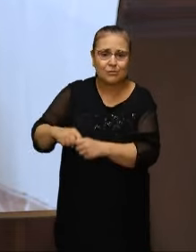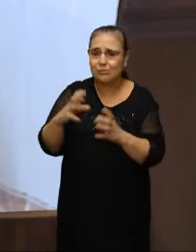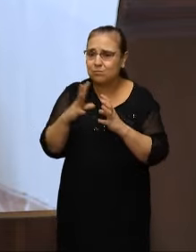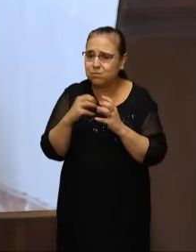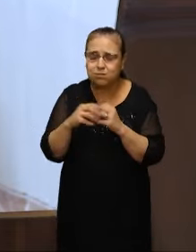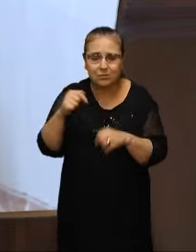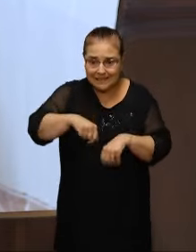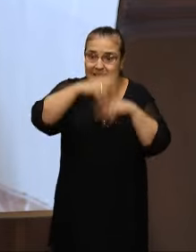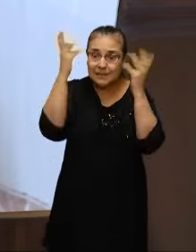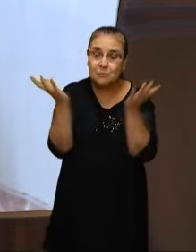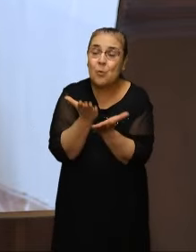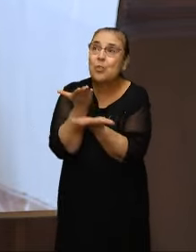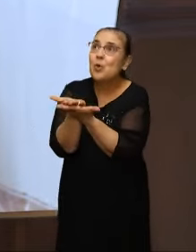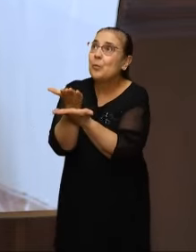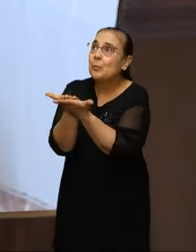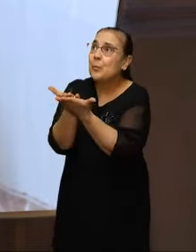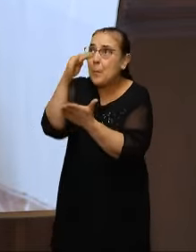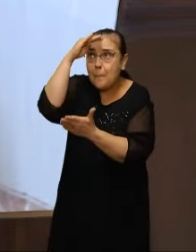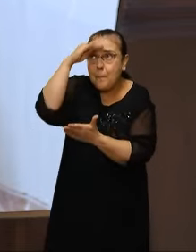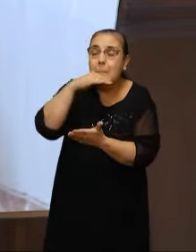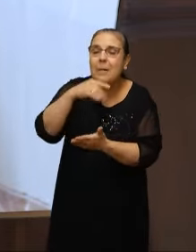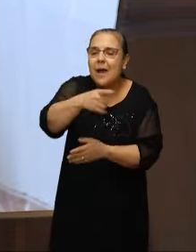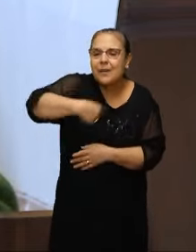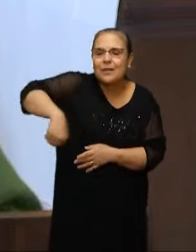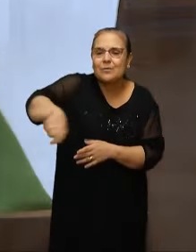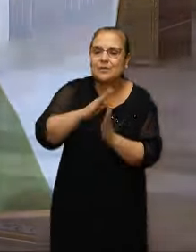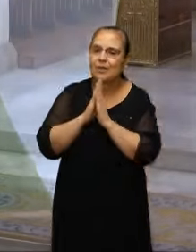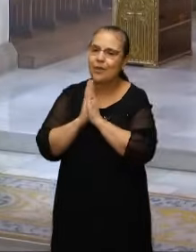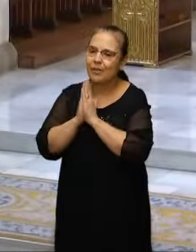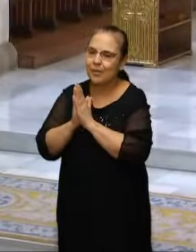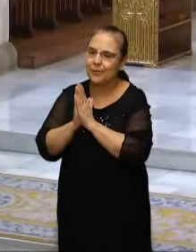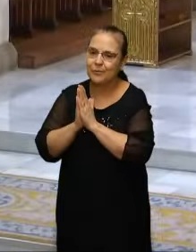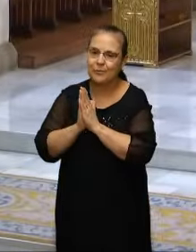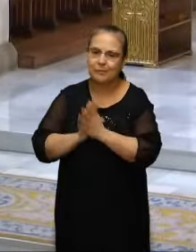mundo presentemos al padre nuestra